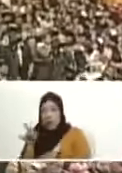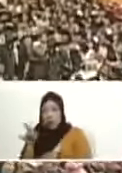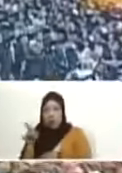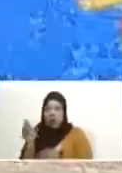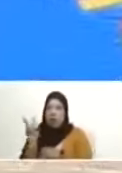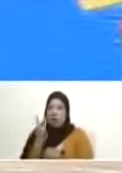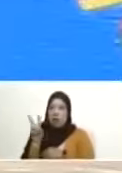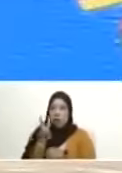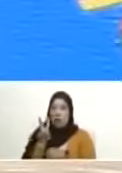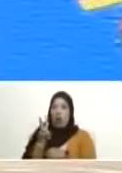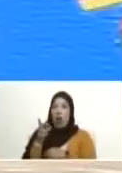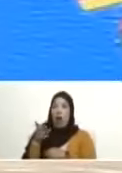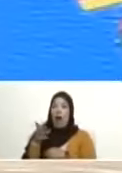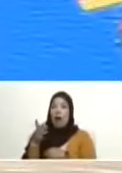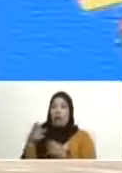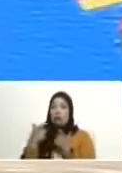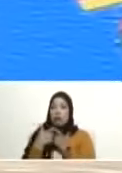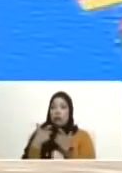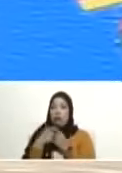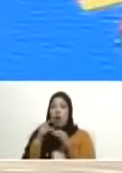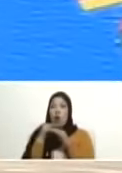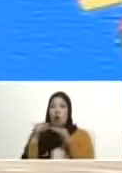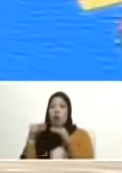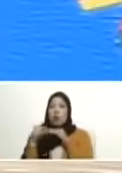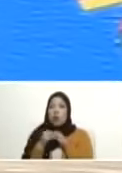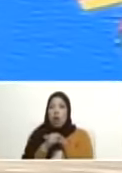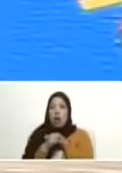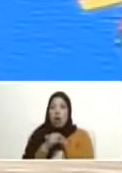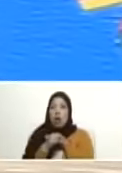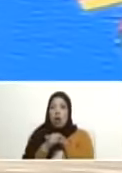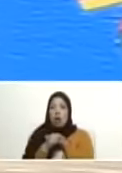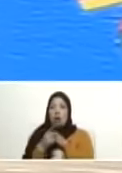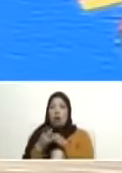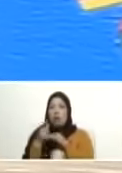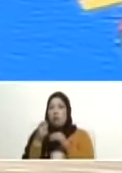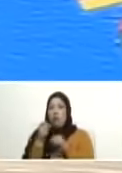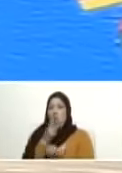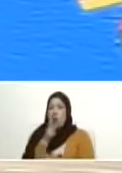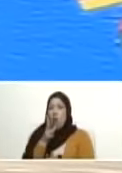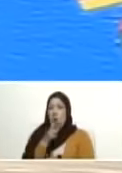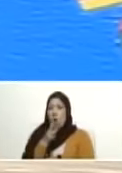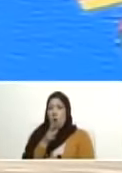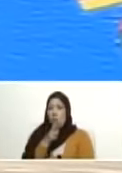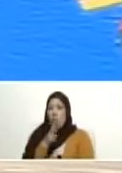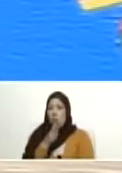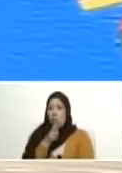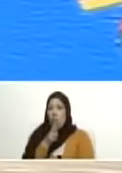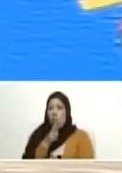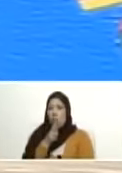cuando el gobierno de Guyana recientemente,